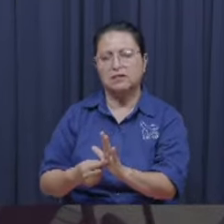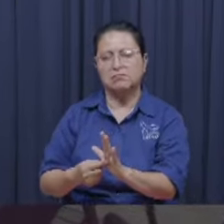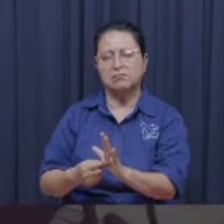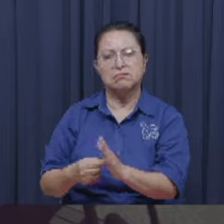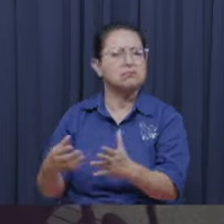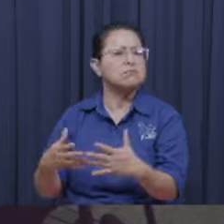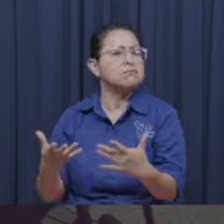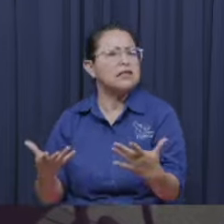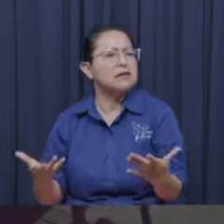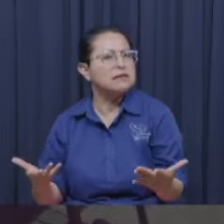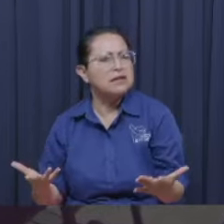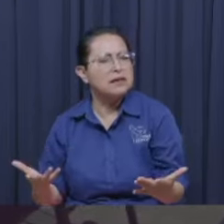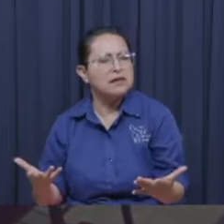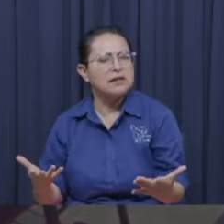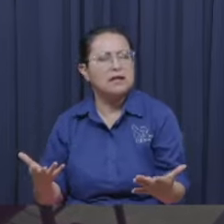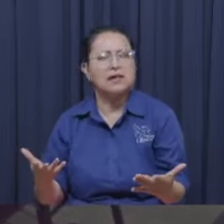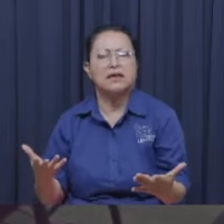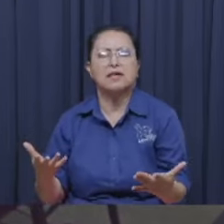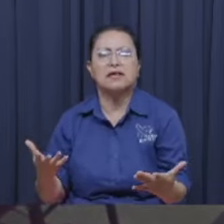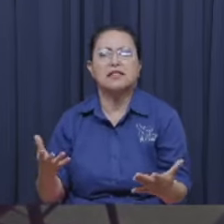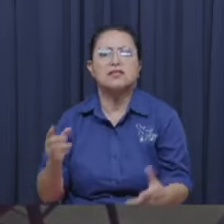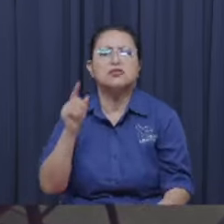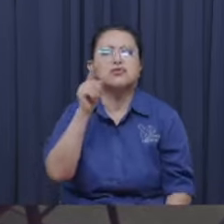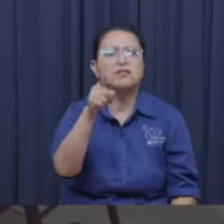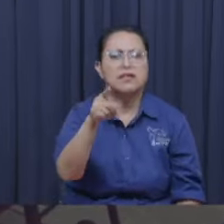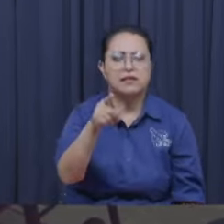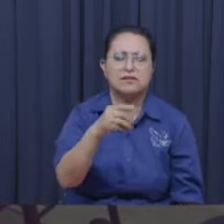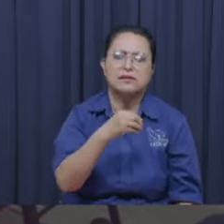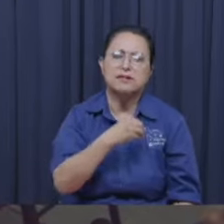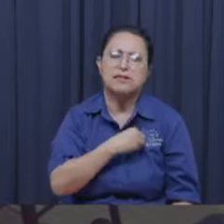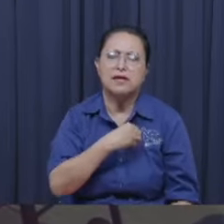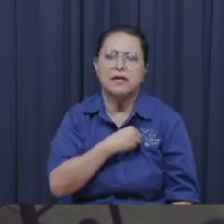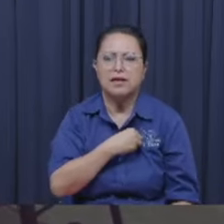miren, si ustedes quieren combatir